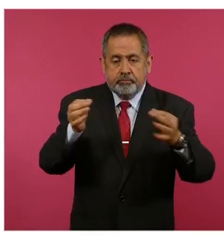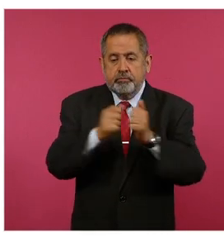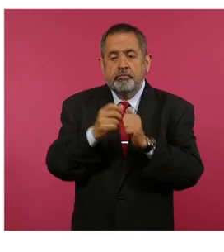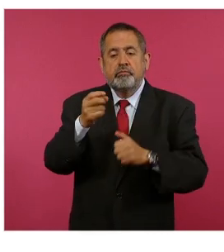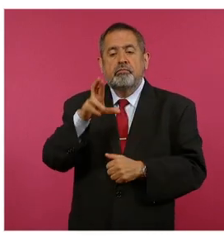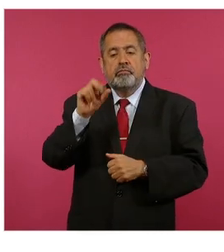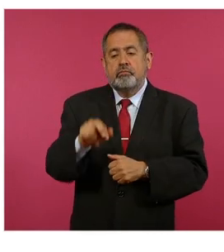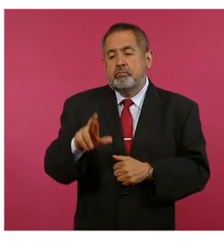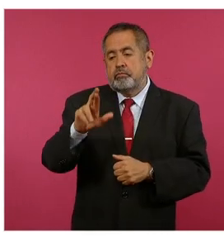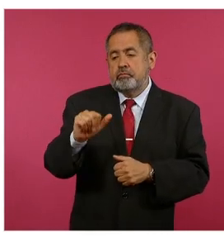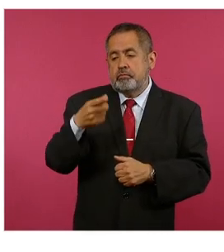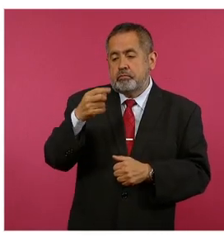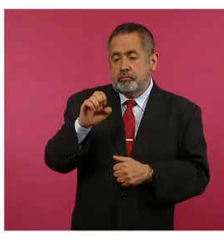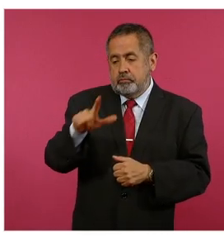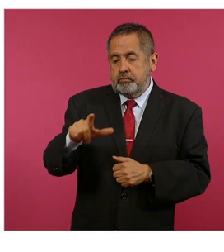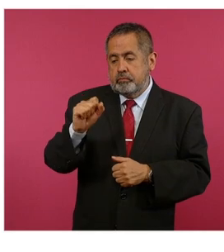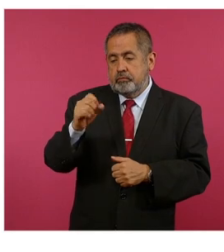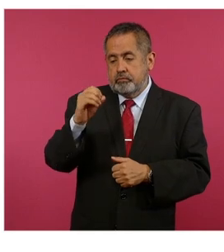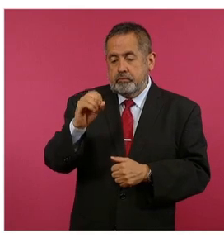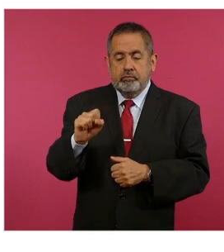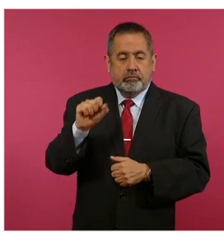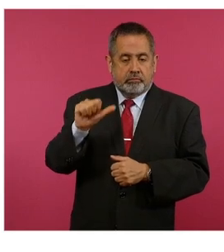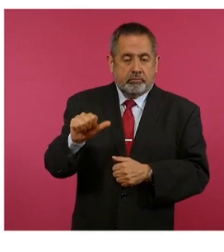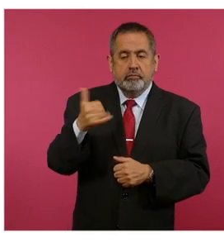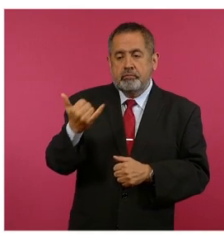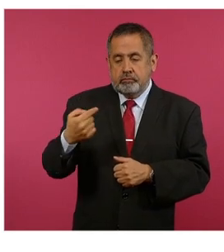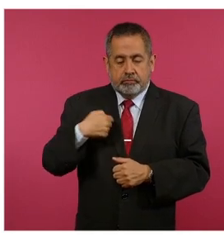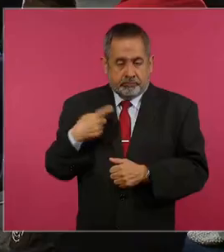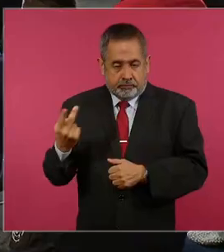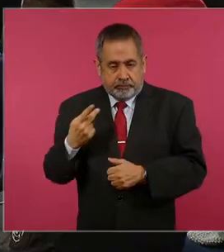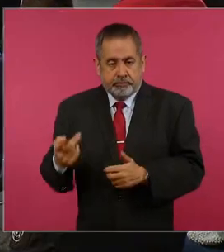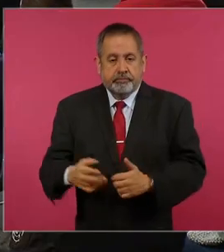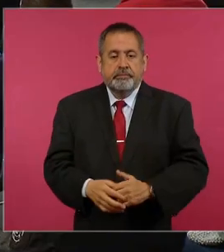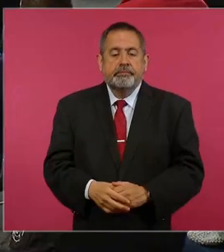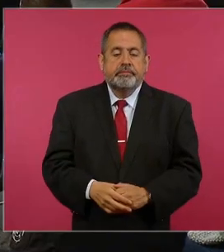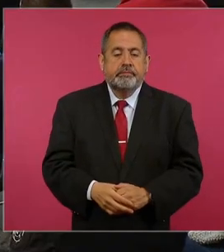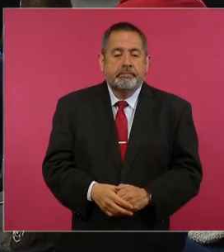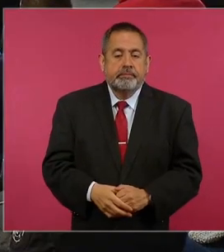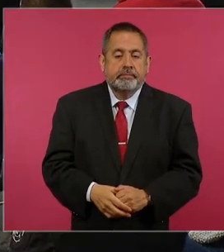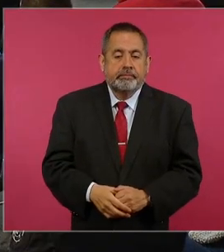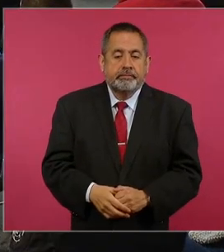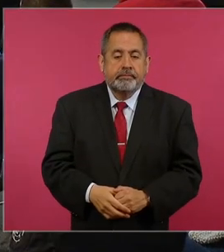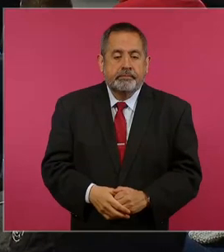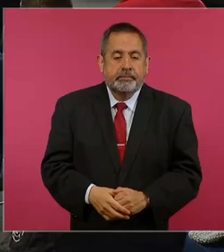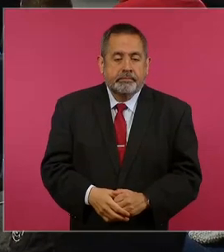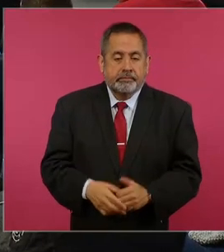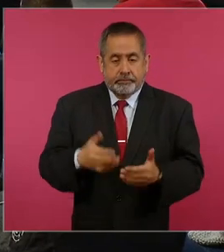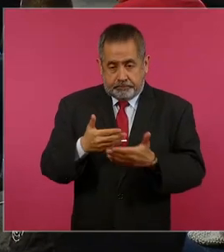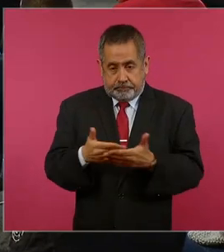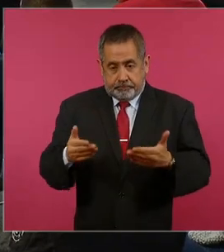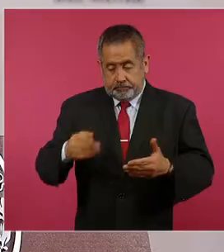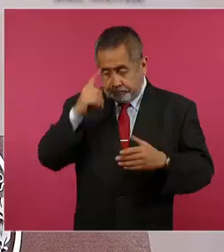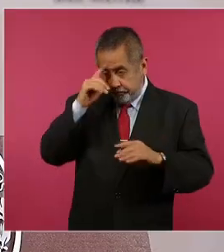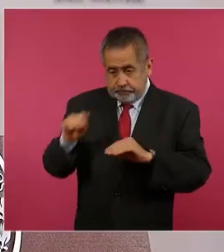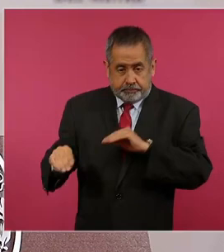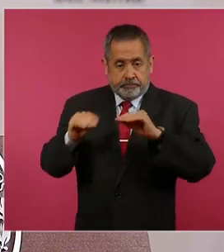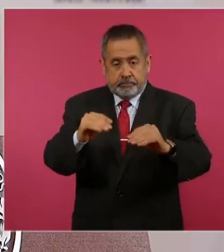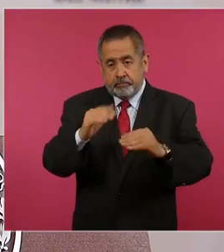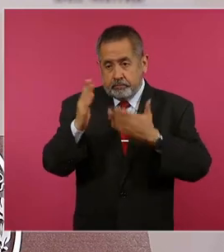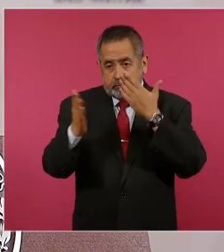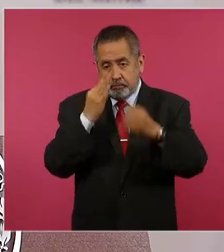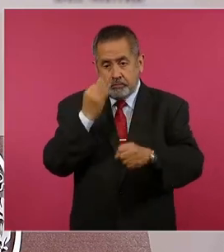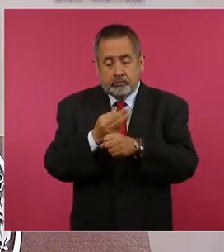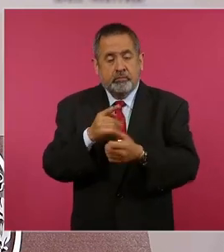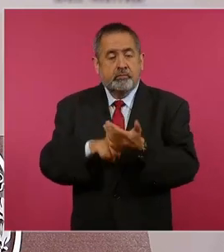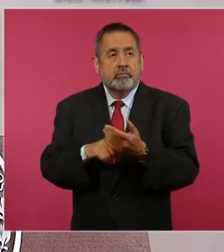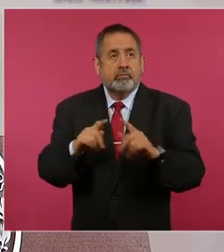doctora Raquel Sosa y yo. En las actuales promociones académicas se han asignado